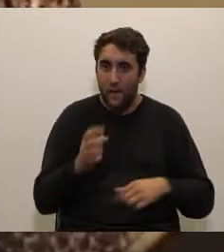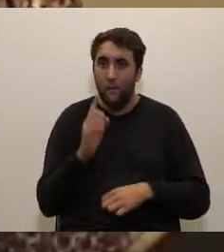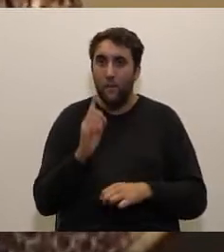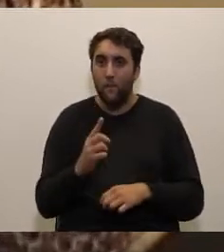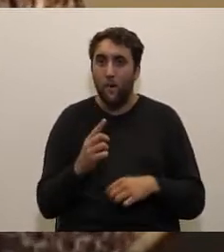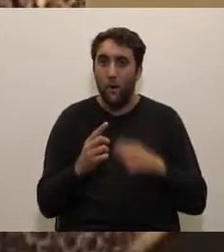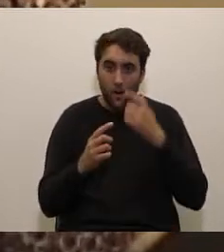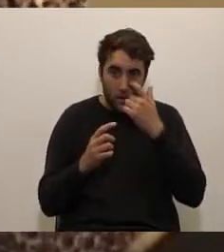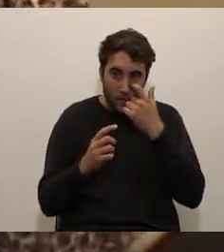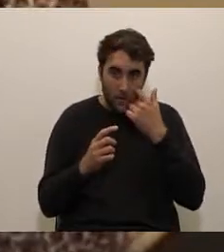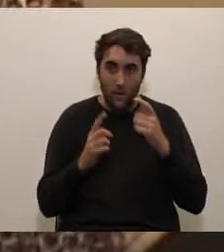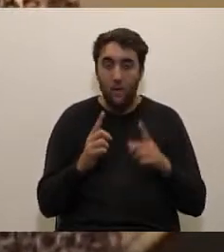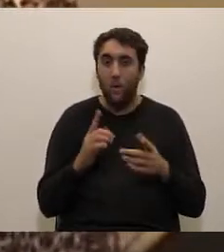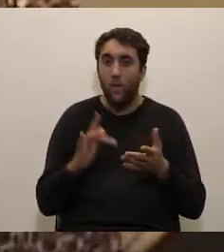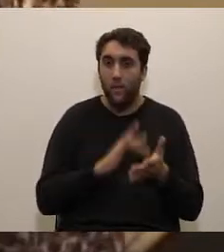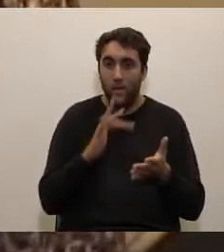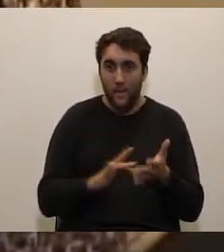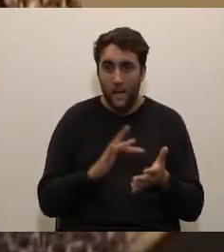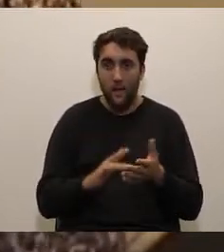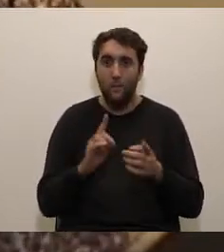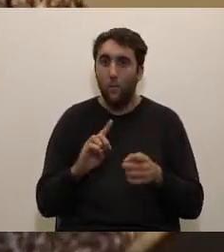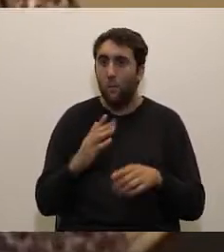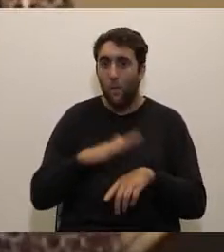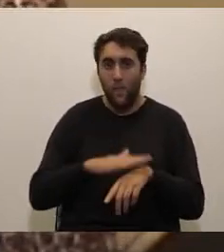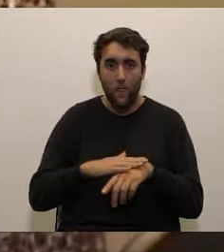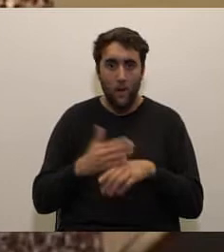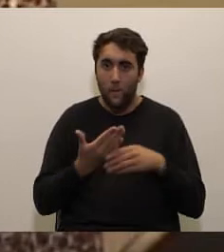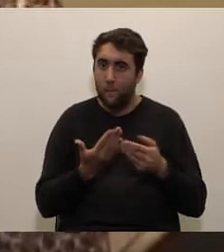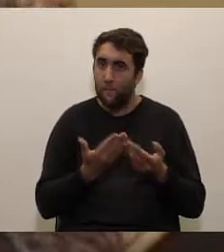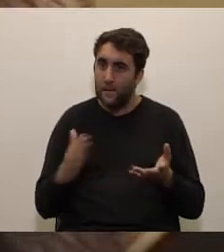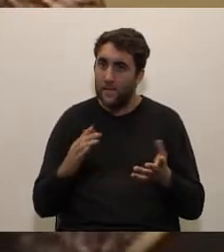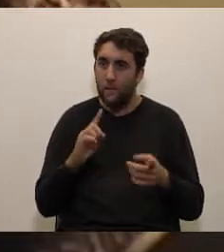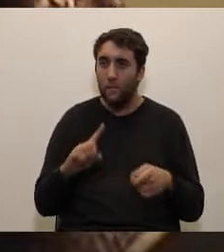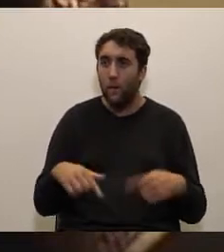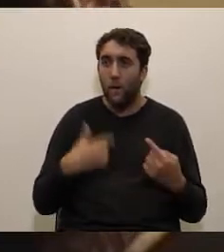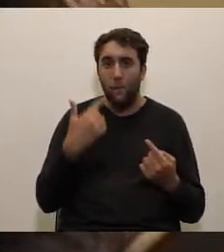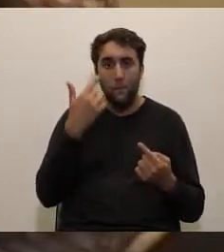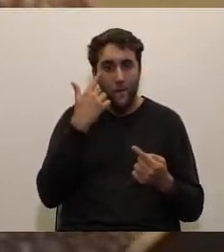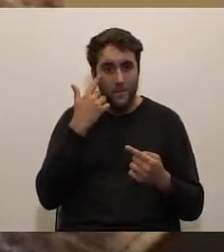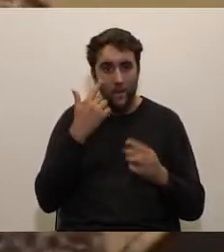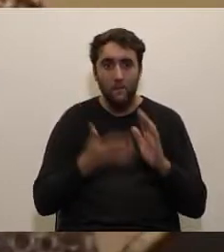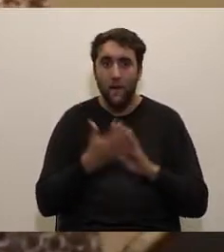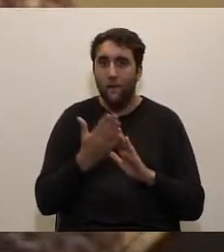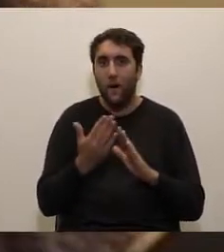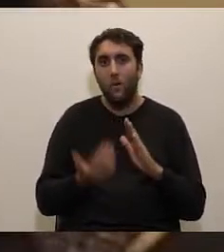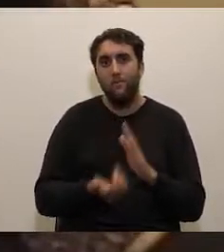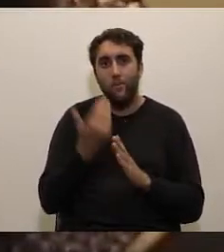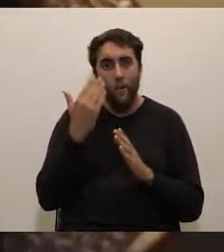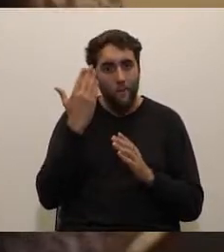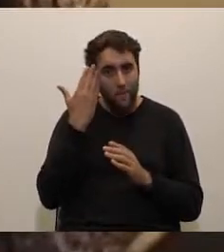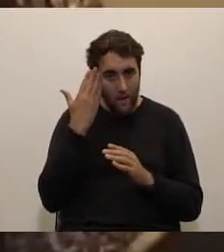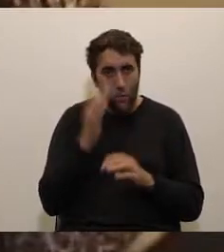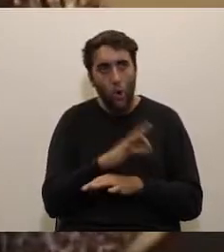lo digital, desde el momento uno en que te decidís, me abro un Facebook o